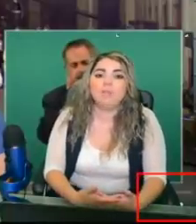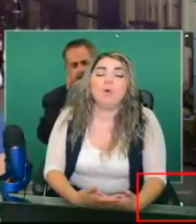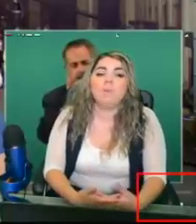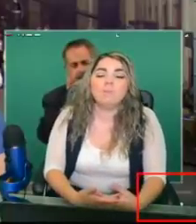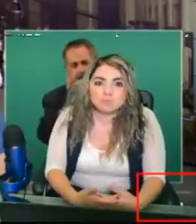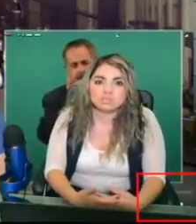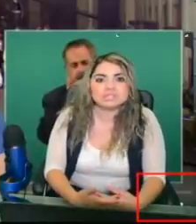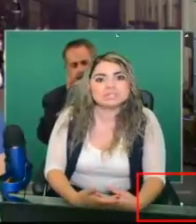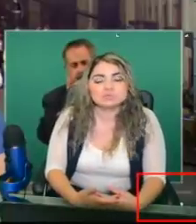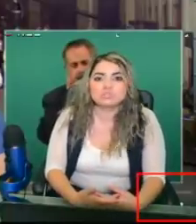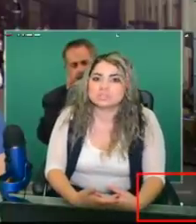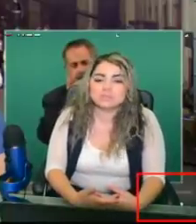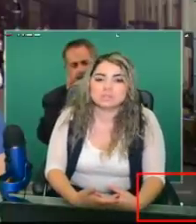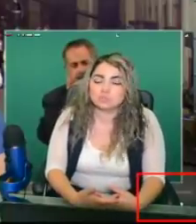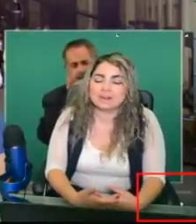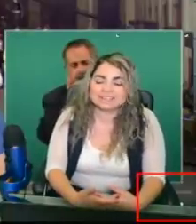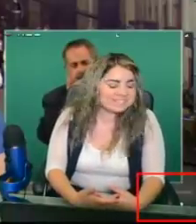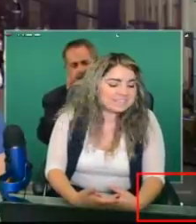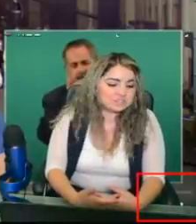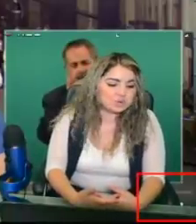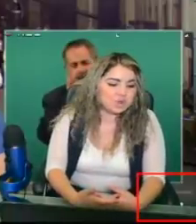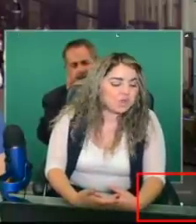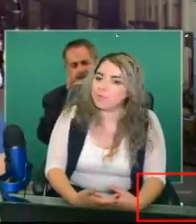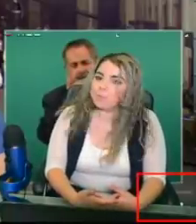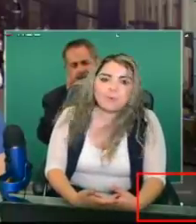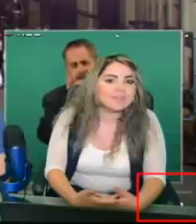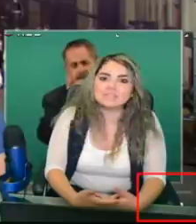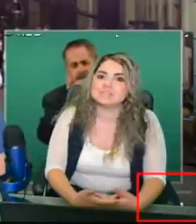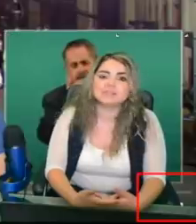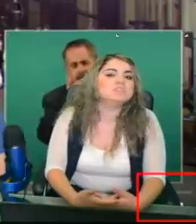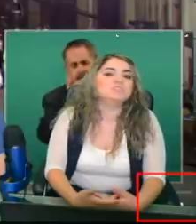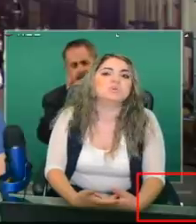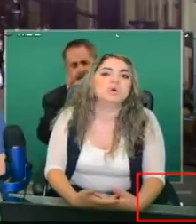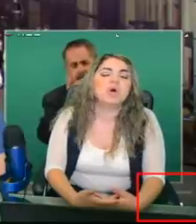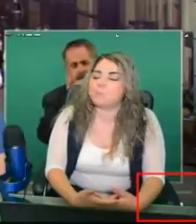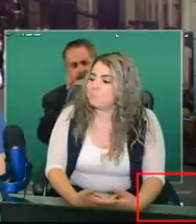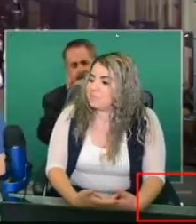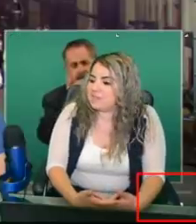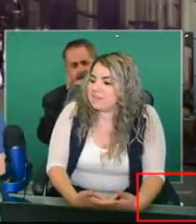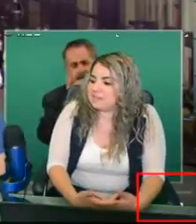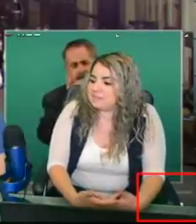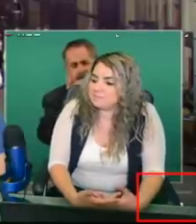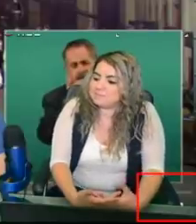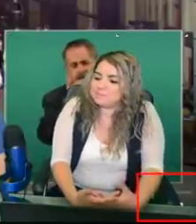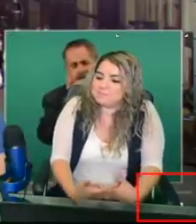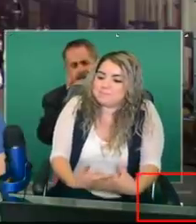cobrando muchas, muchas vidas humanas y eso no puede ser visto de